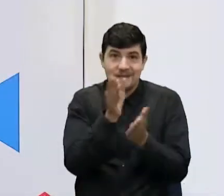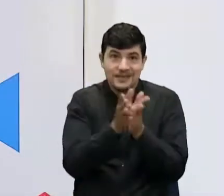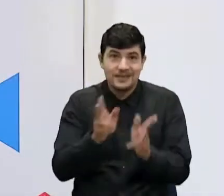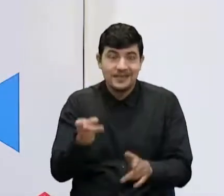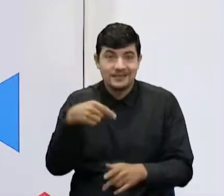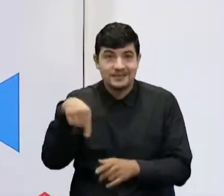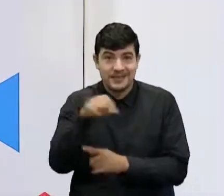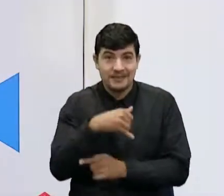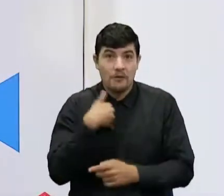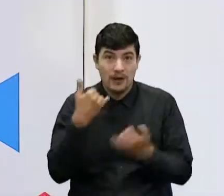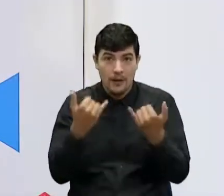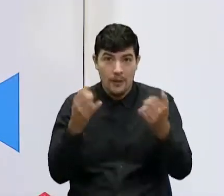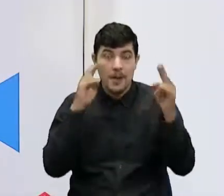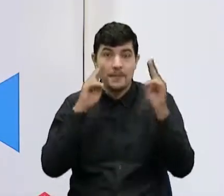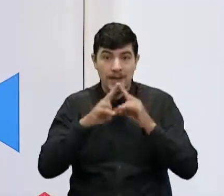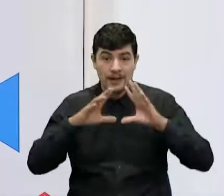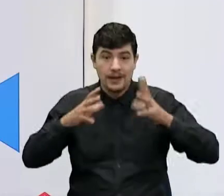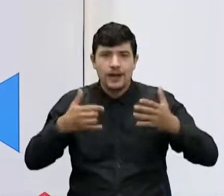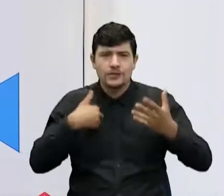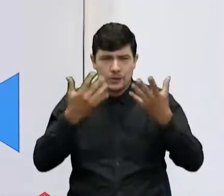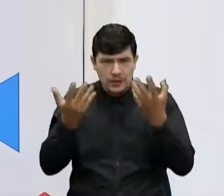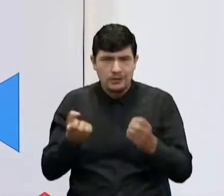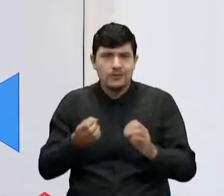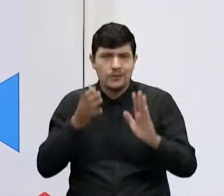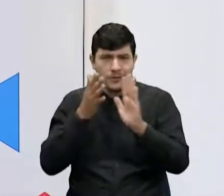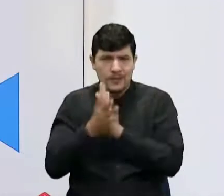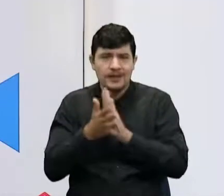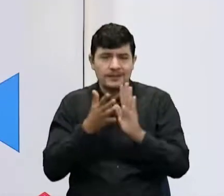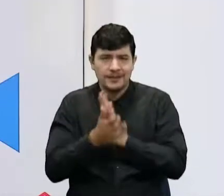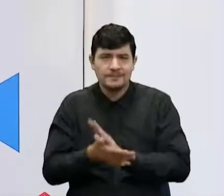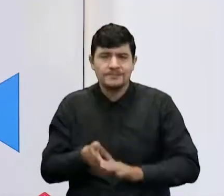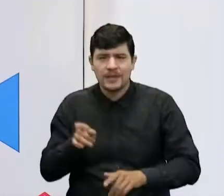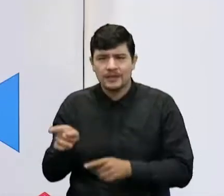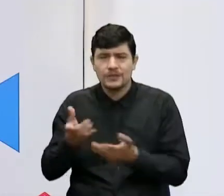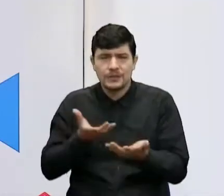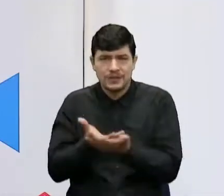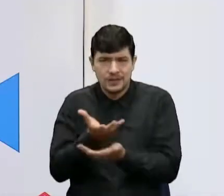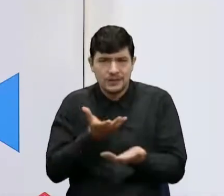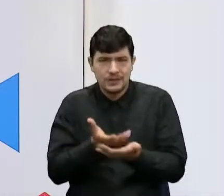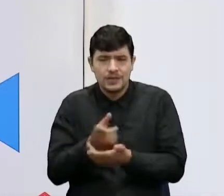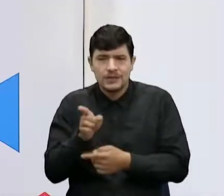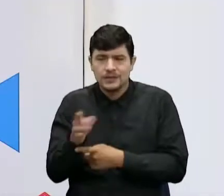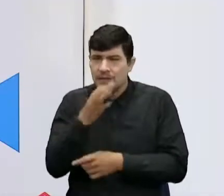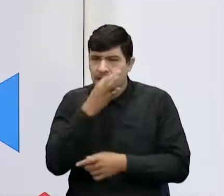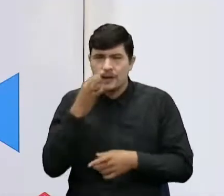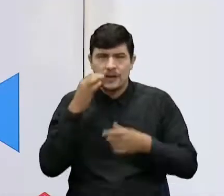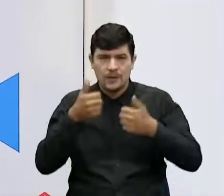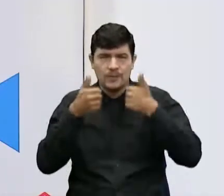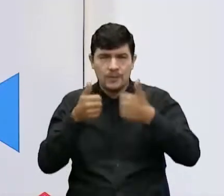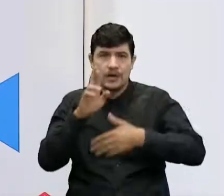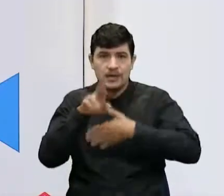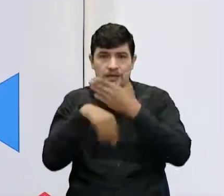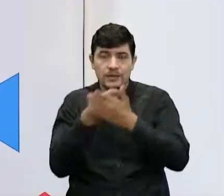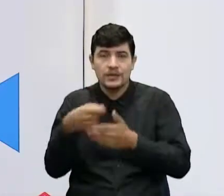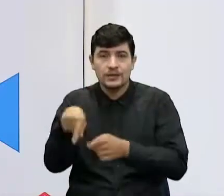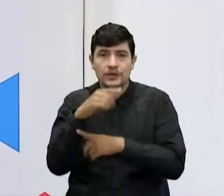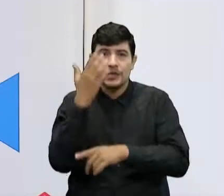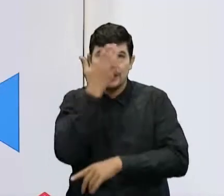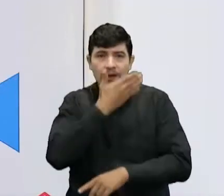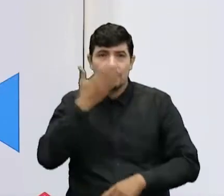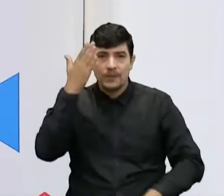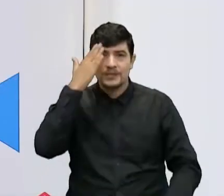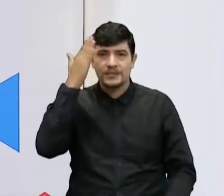conectados El día de hoy, yo quiero contarles que tenemos unos secretos unos tips para que ustedes saquen un buen resultado en las pruebas a ver